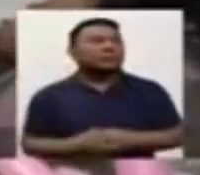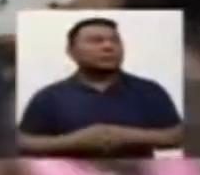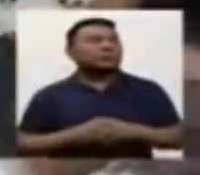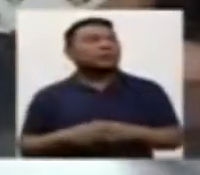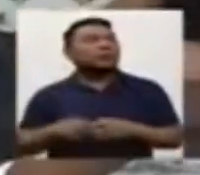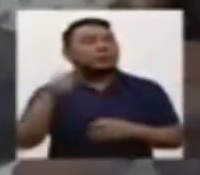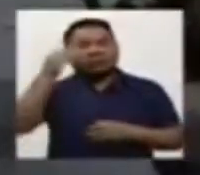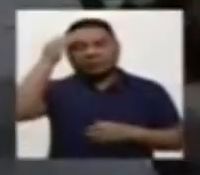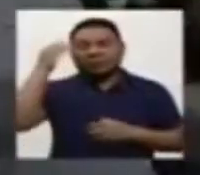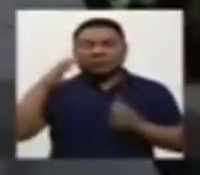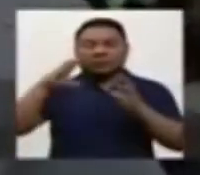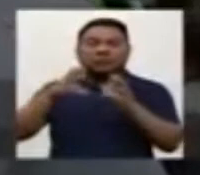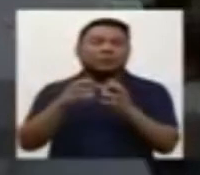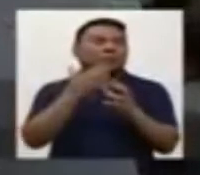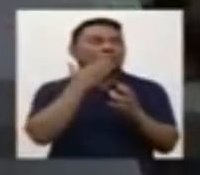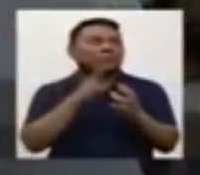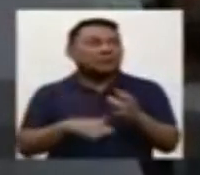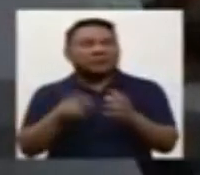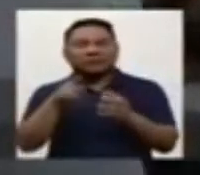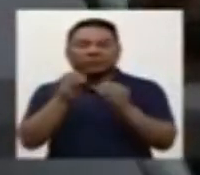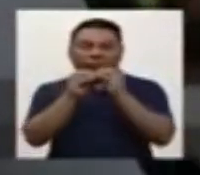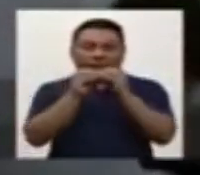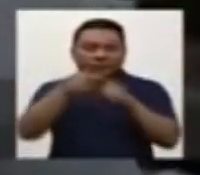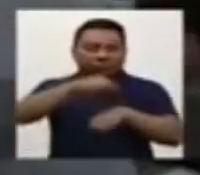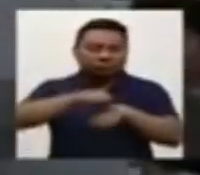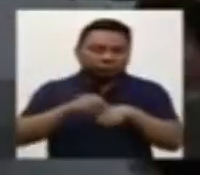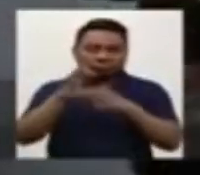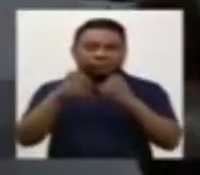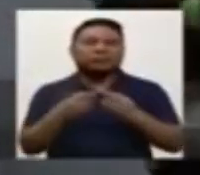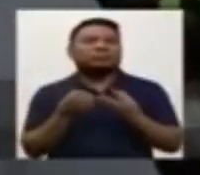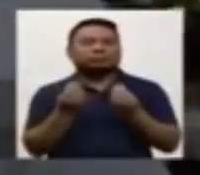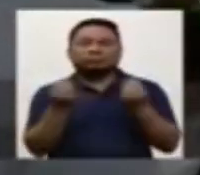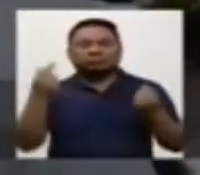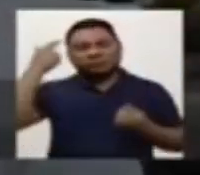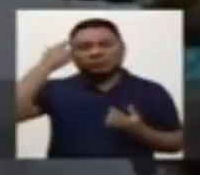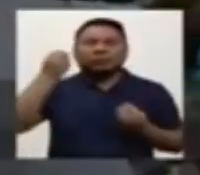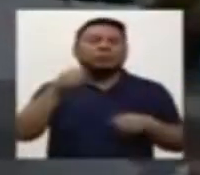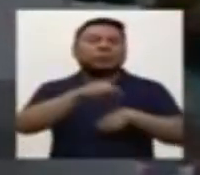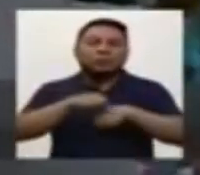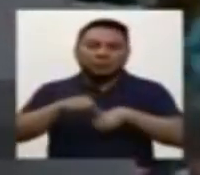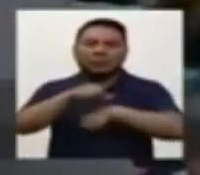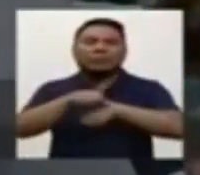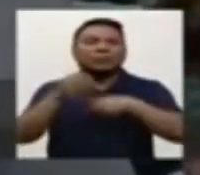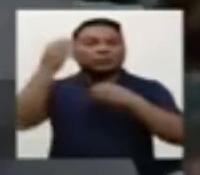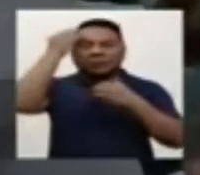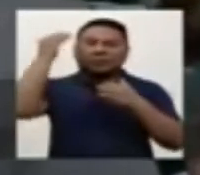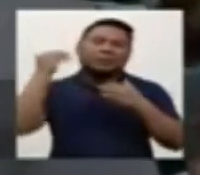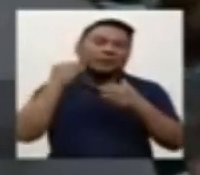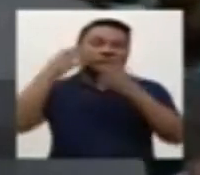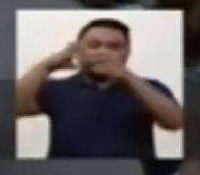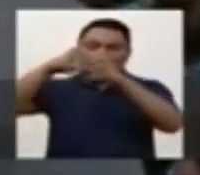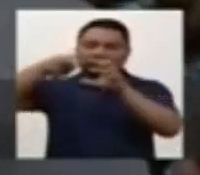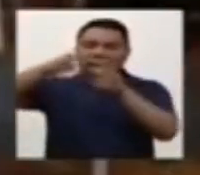La parte ósea ha sido guardada en el vientre, nuevamente recolocada. Ha sufrido una necrosis a raíz de tantas cirugías también. Y